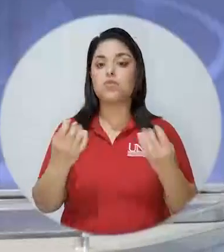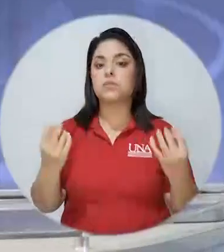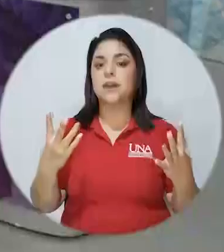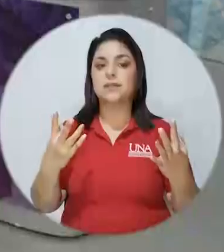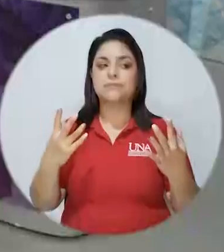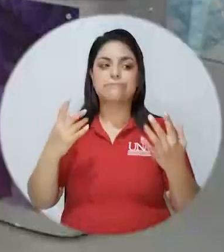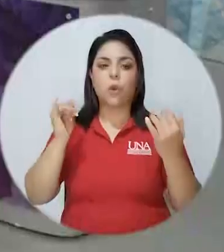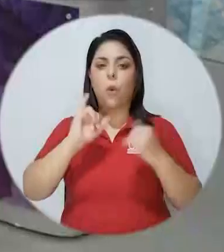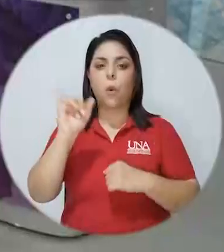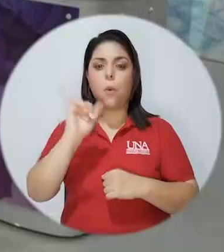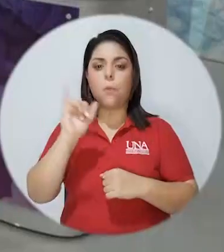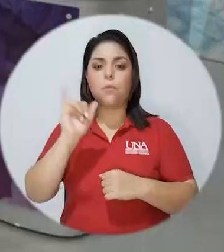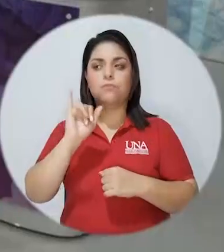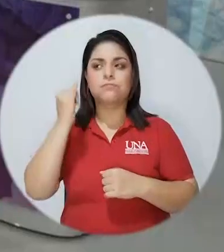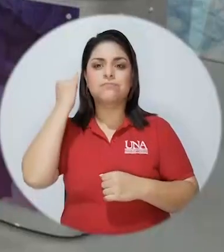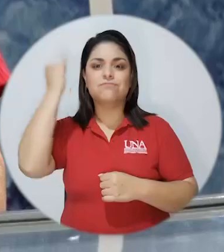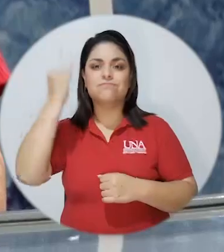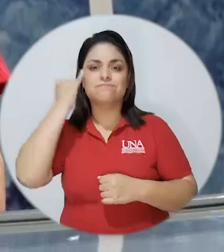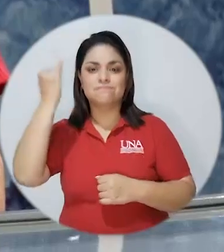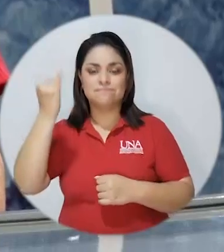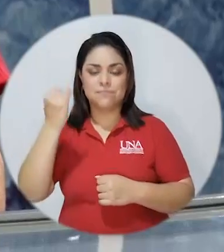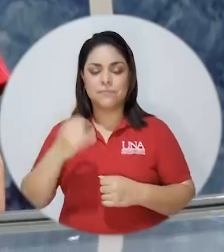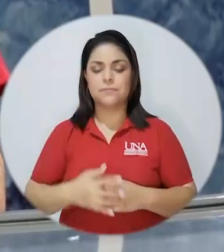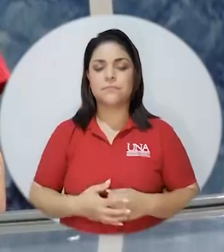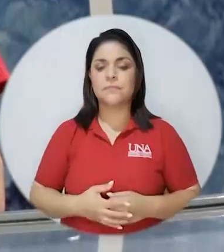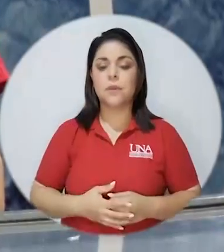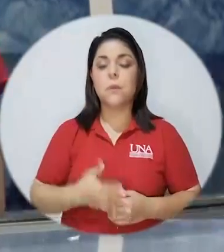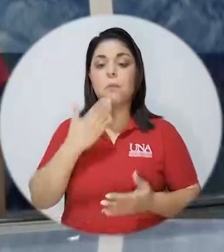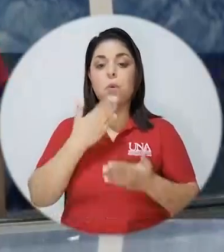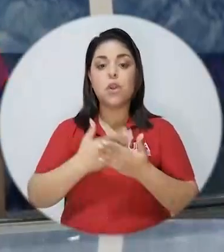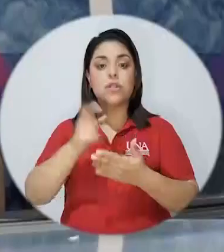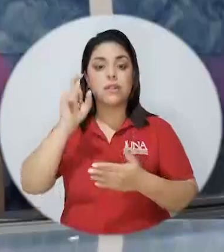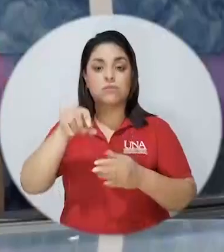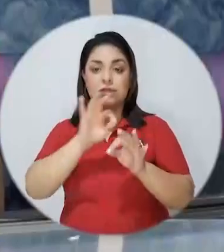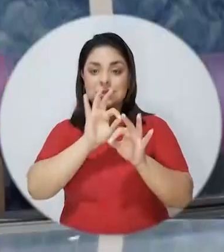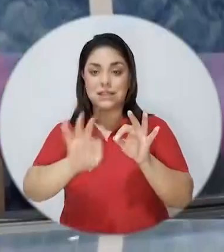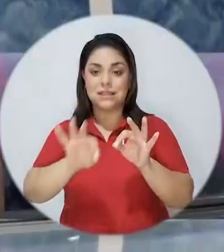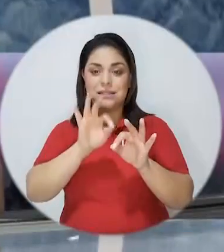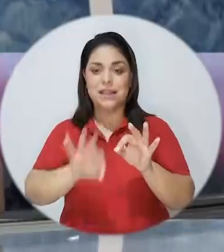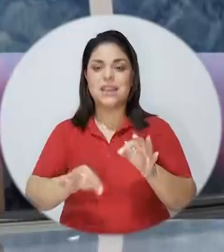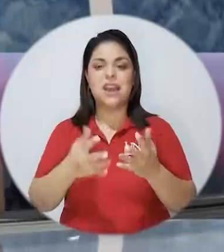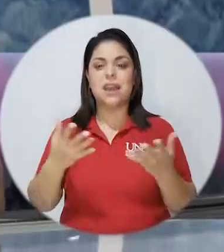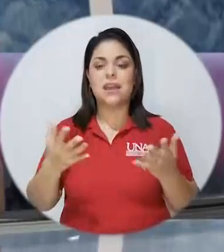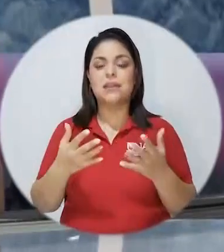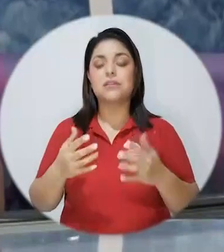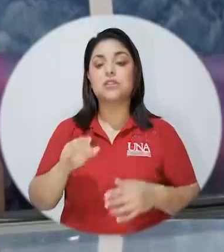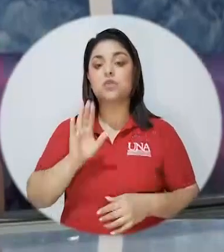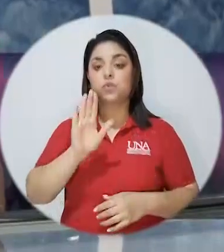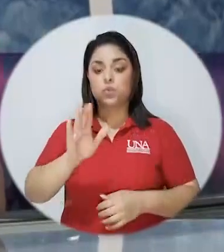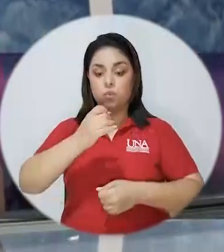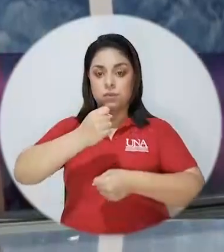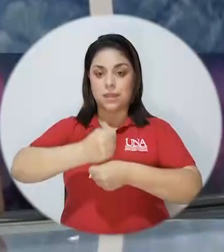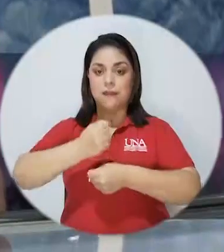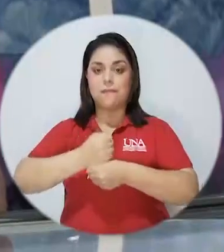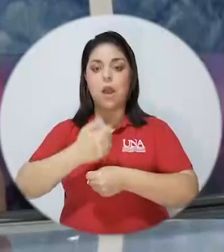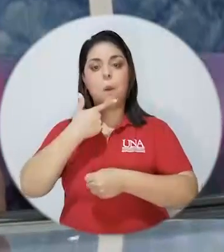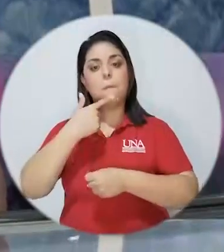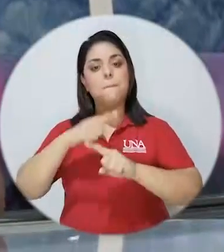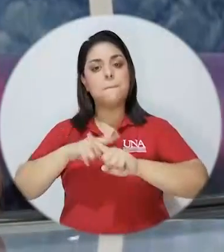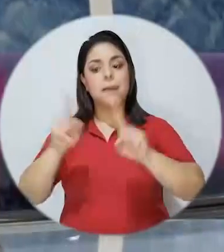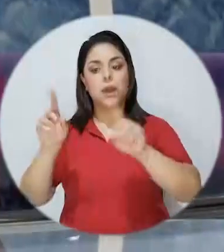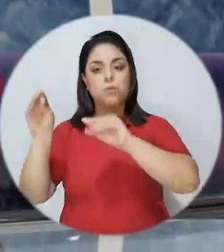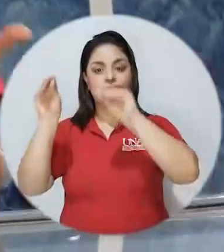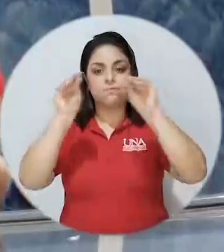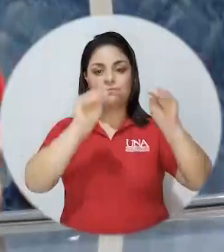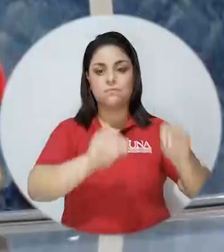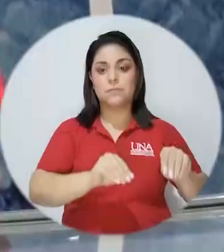muchas versiones. Bueno, podríamos decirlo de una forma muy sencilla, que es realizar tu trabajo desde tu domicilio, un lugar aprobado por